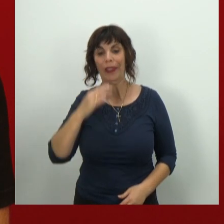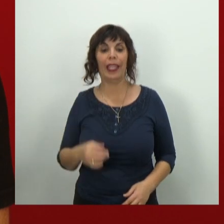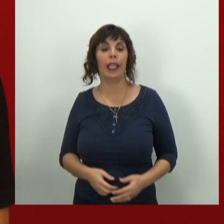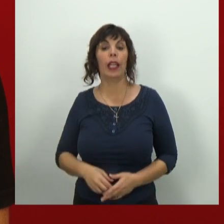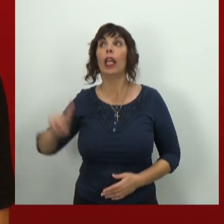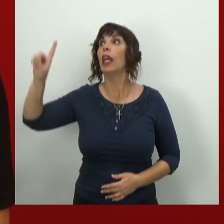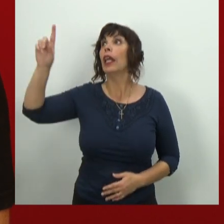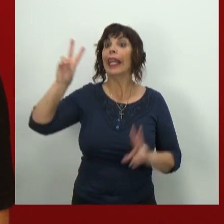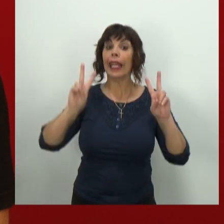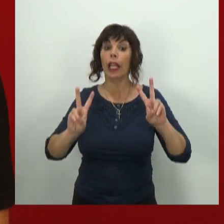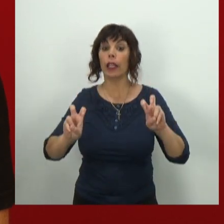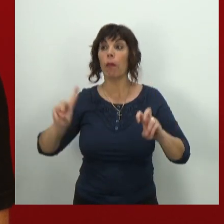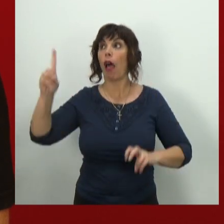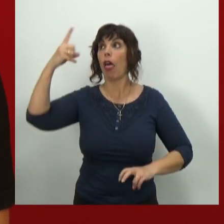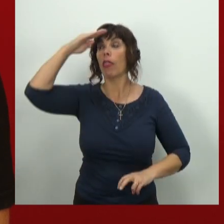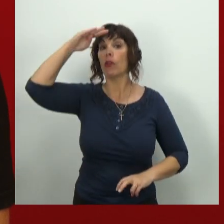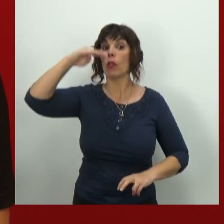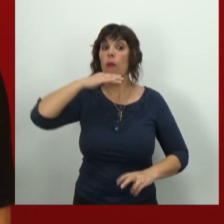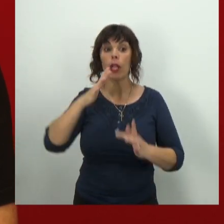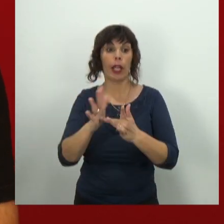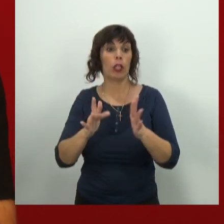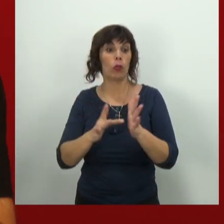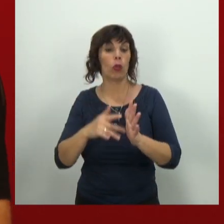170 veces de Dios el Padre.